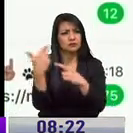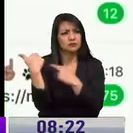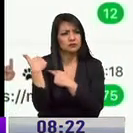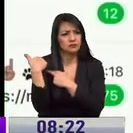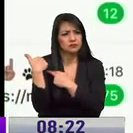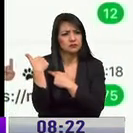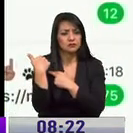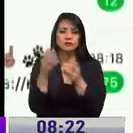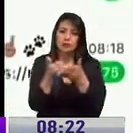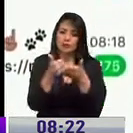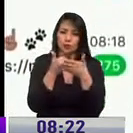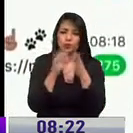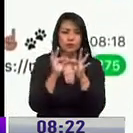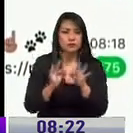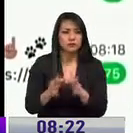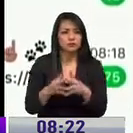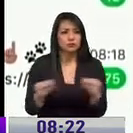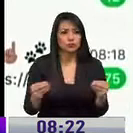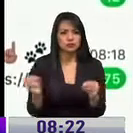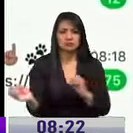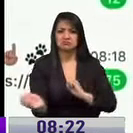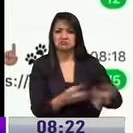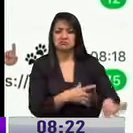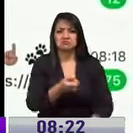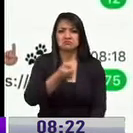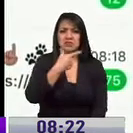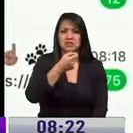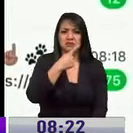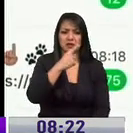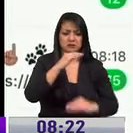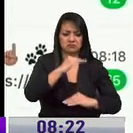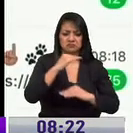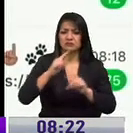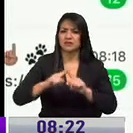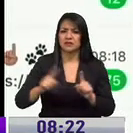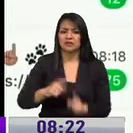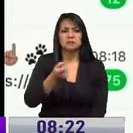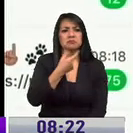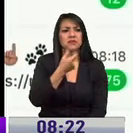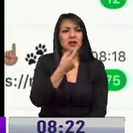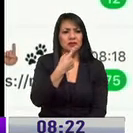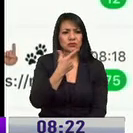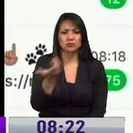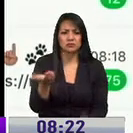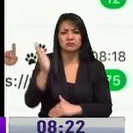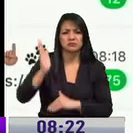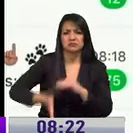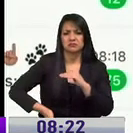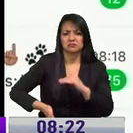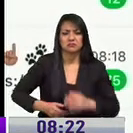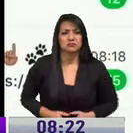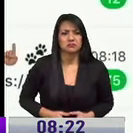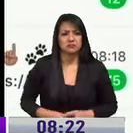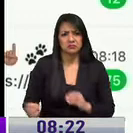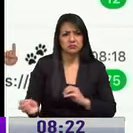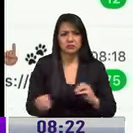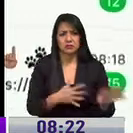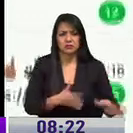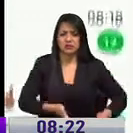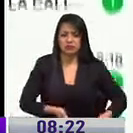competentes nos ayuden recogiendo. Hay mucha medicación como cefracicional, metasonal y otra metamisol y otra medicación botada